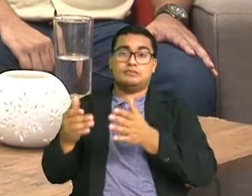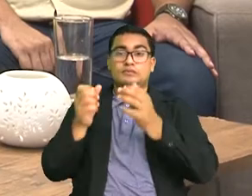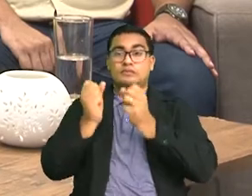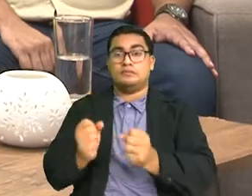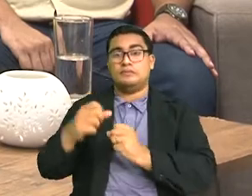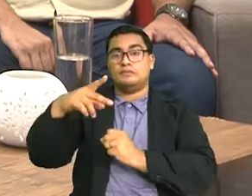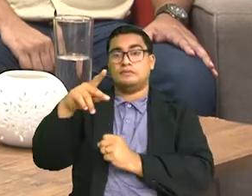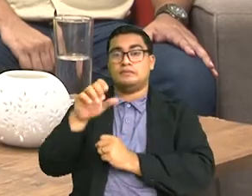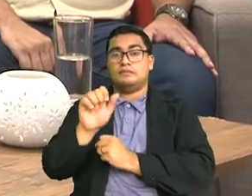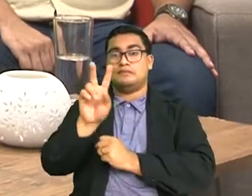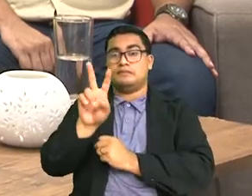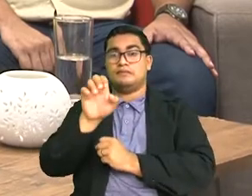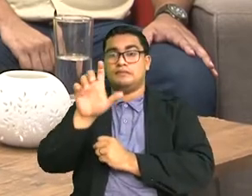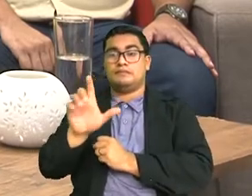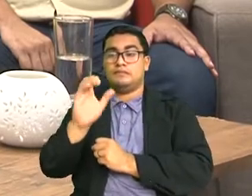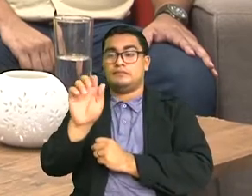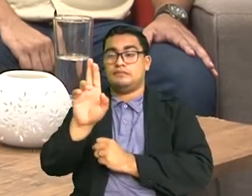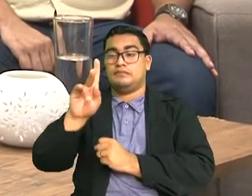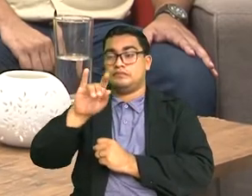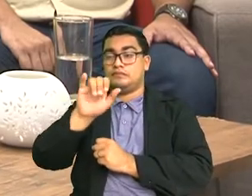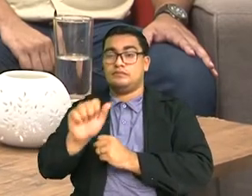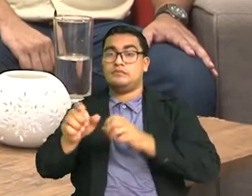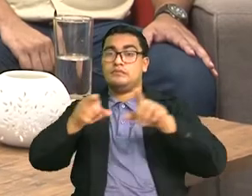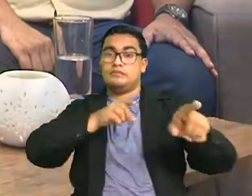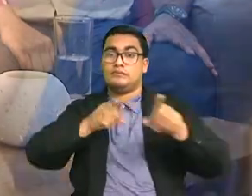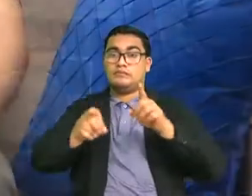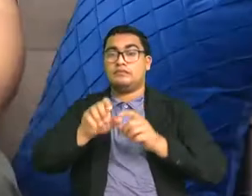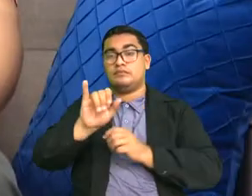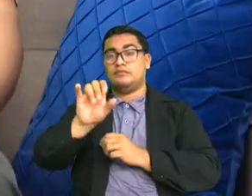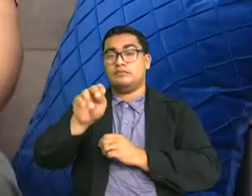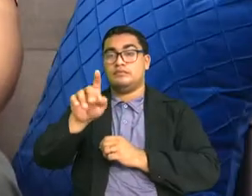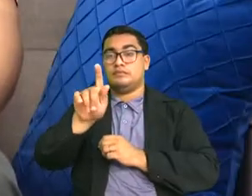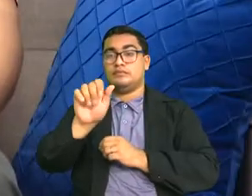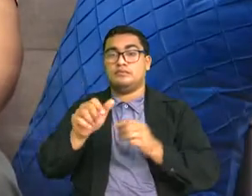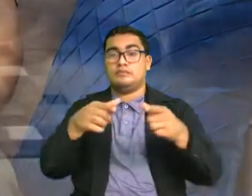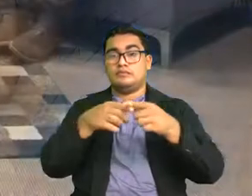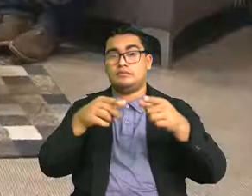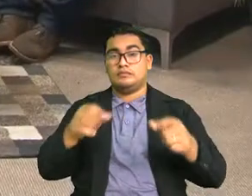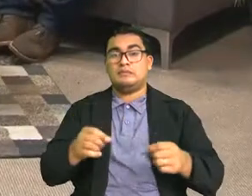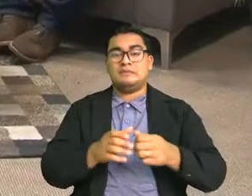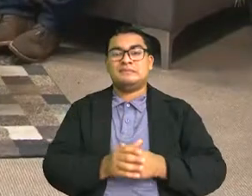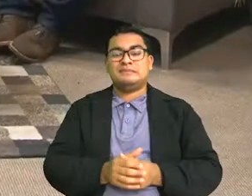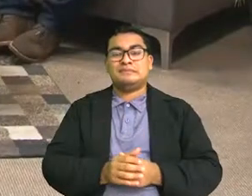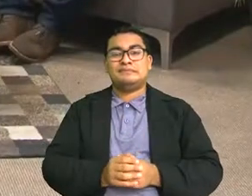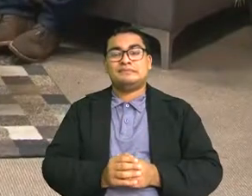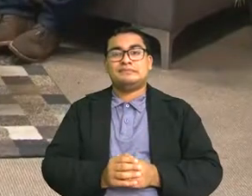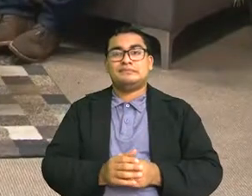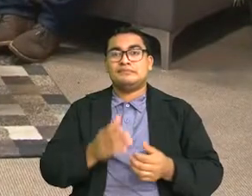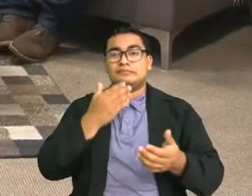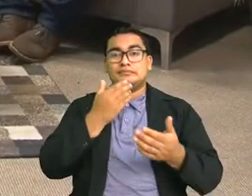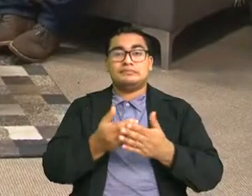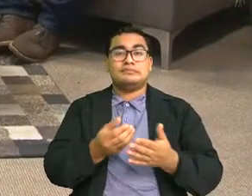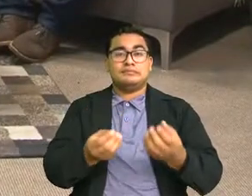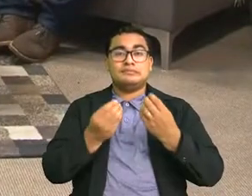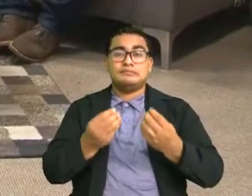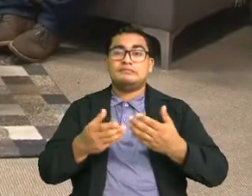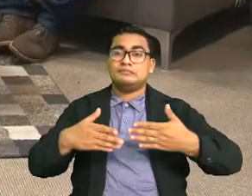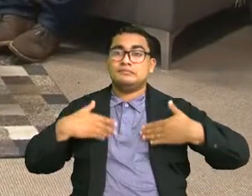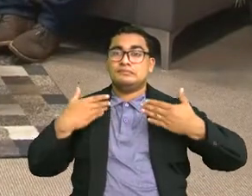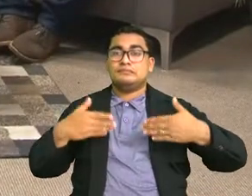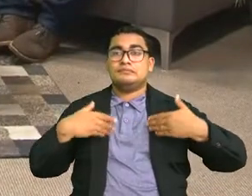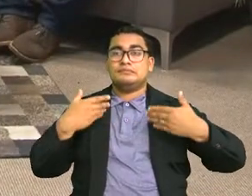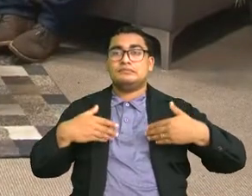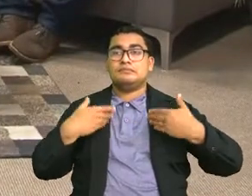delegado del inta managua a ambos bienvenidos compañeros pedro palo y bienvenido muchas gracias muchas gracias nos alegra mucho compartir